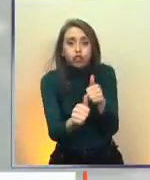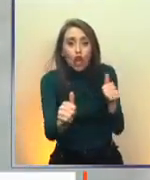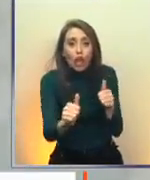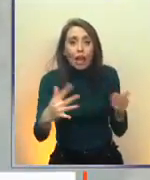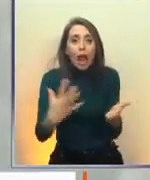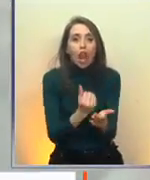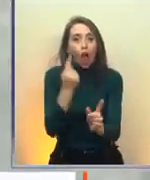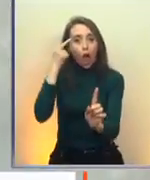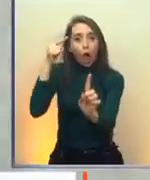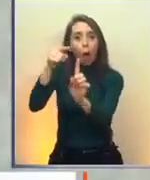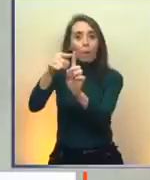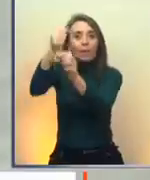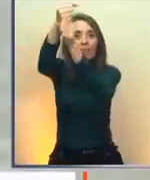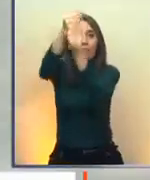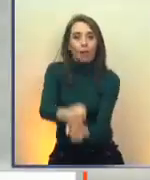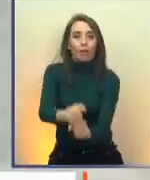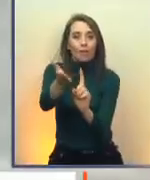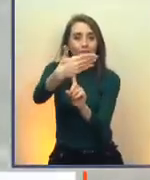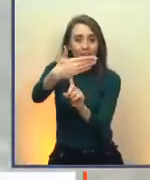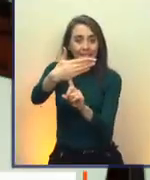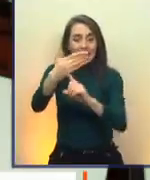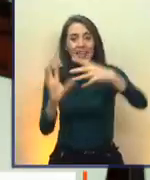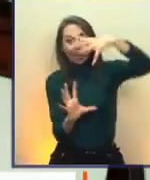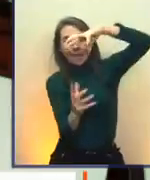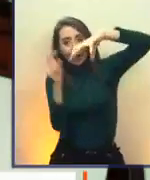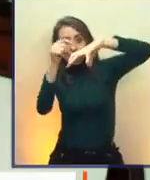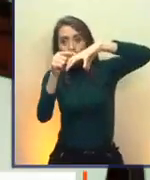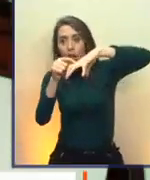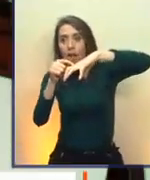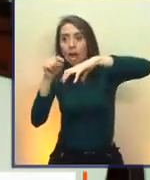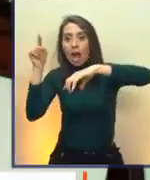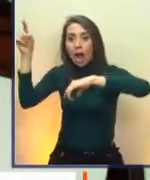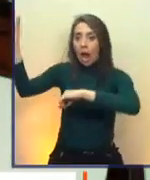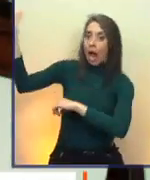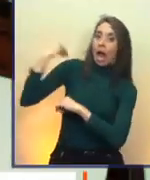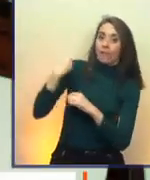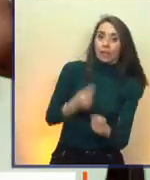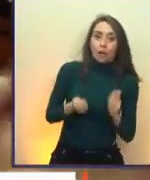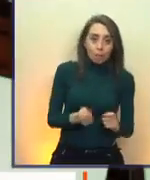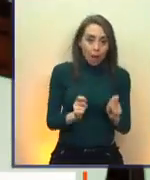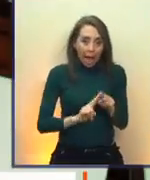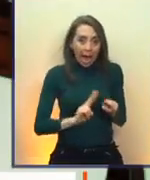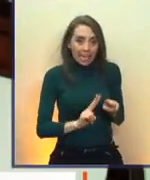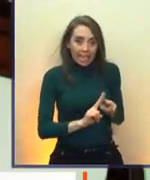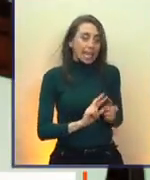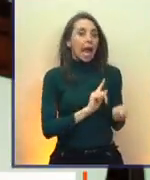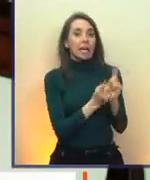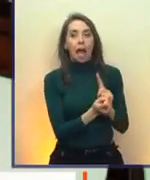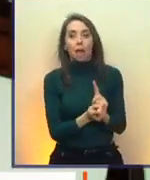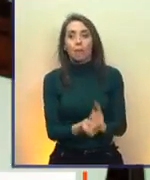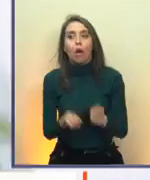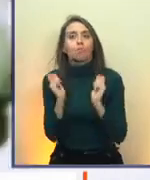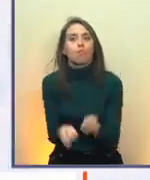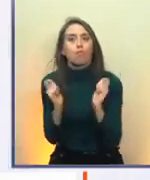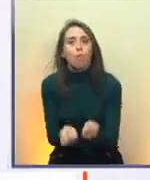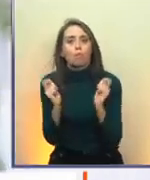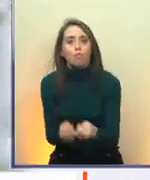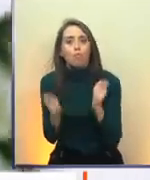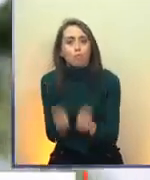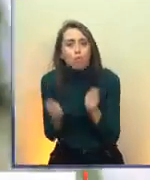objetivo. Entonces ahí hubo un cambio, un reajuste de trineo y partimos en carrera muy veloz.